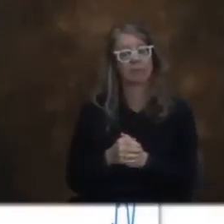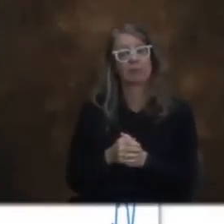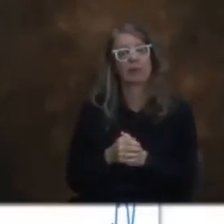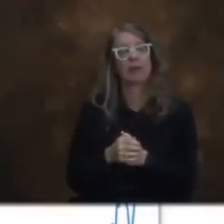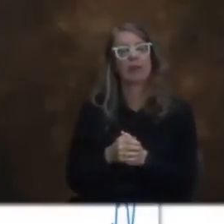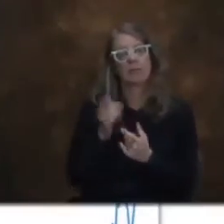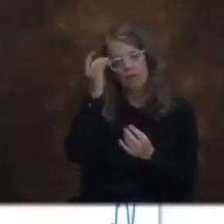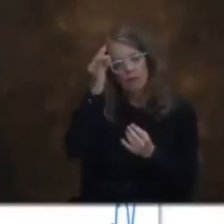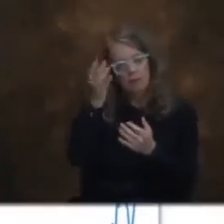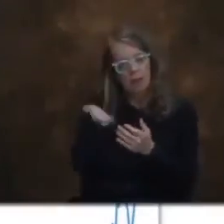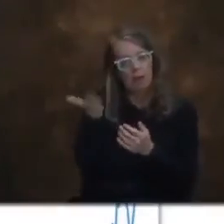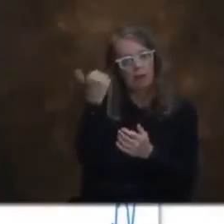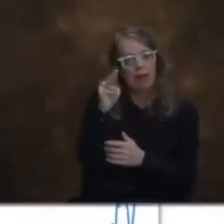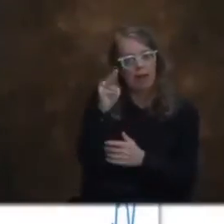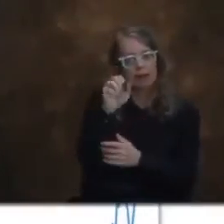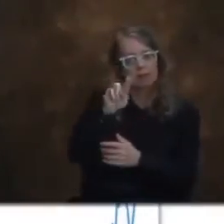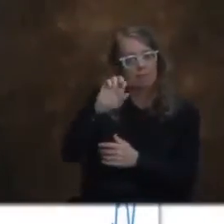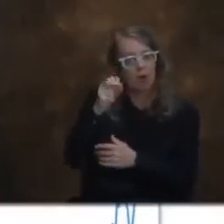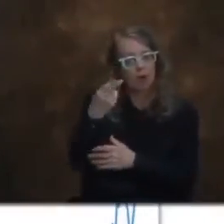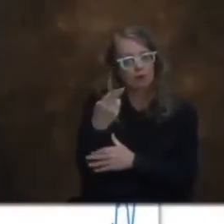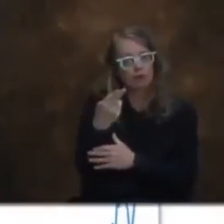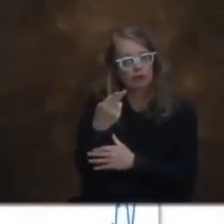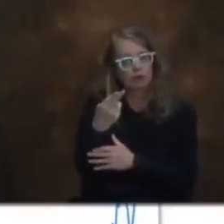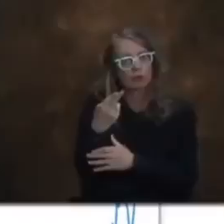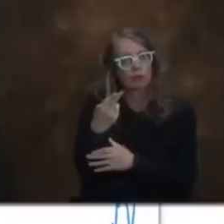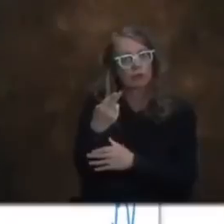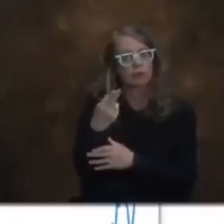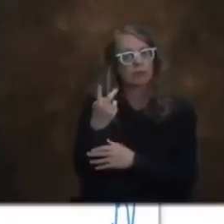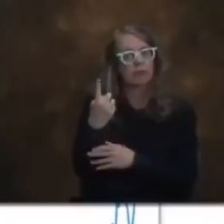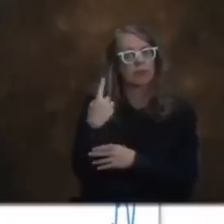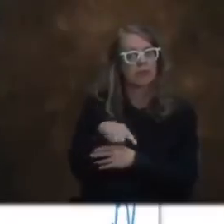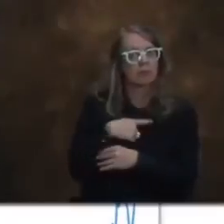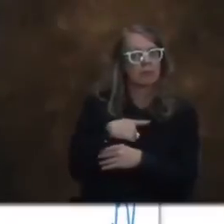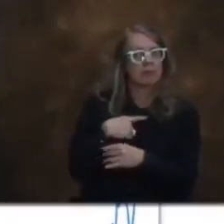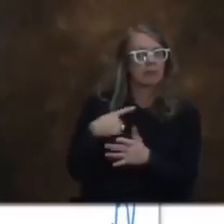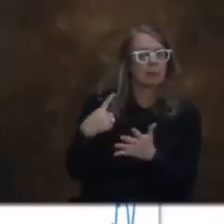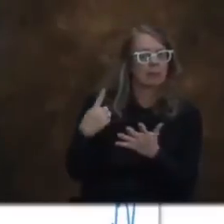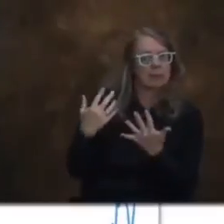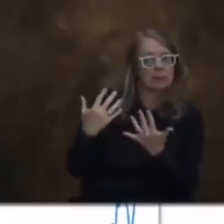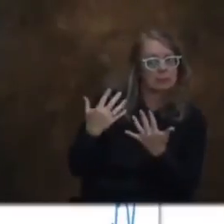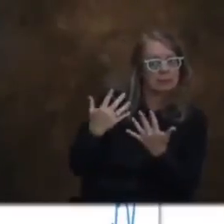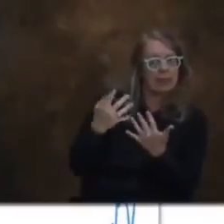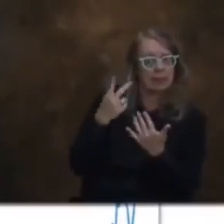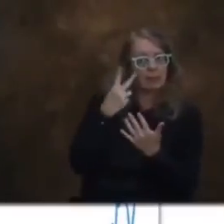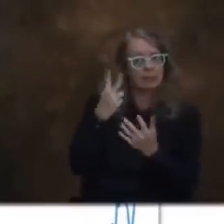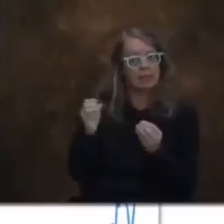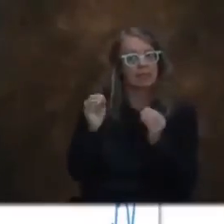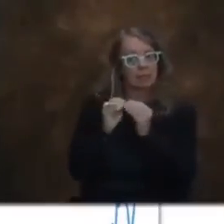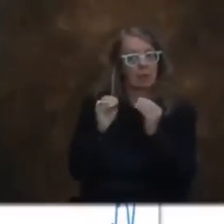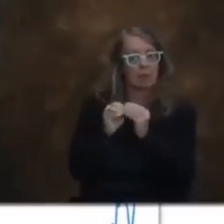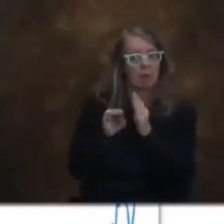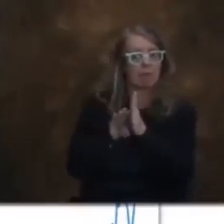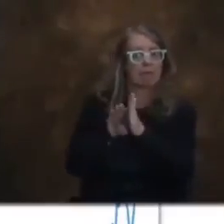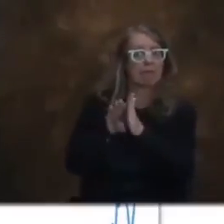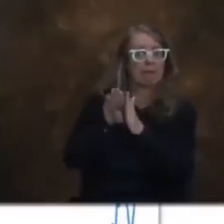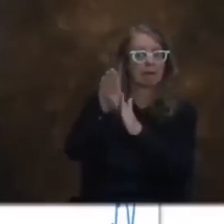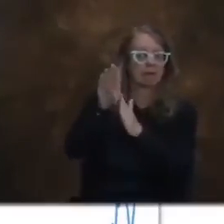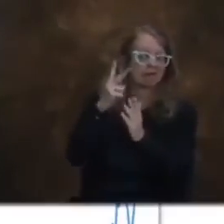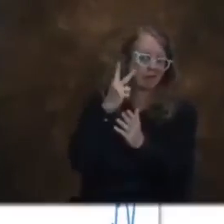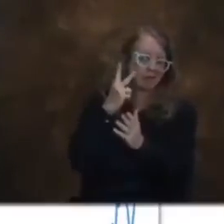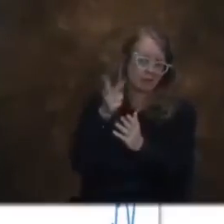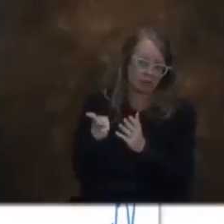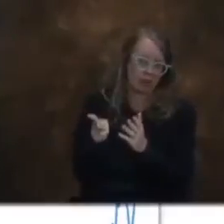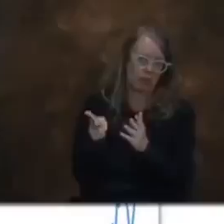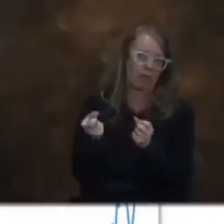marzo del año pasado cuando estuvimos esperando el comienzo de muchos casos y vimos